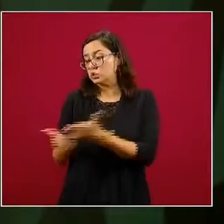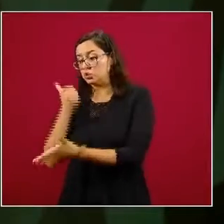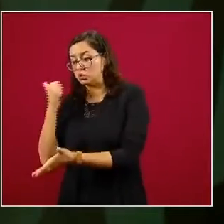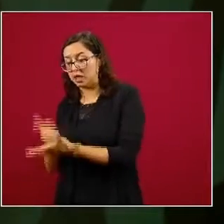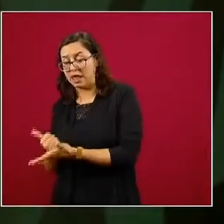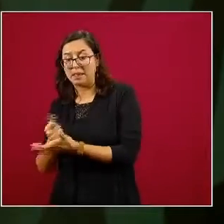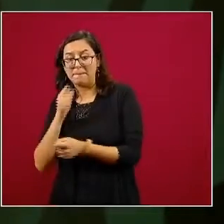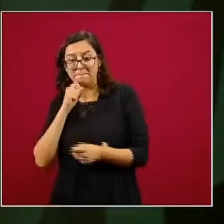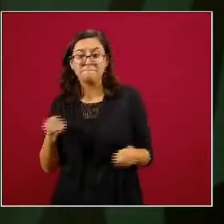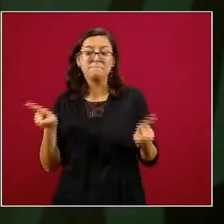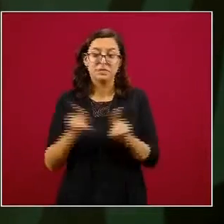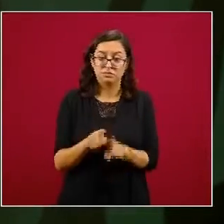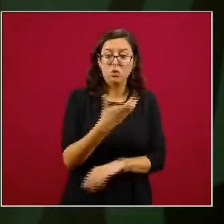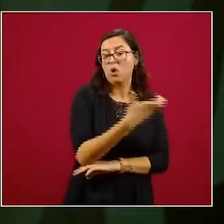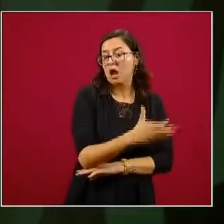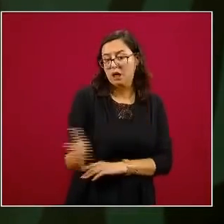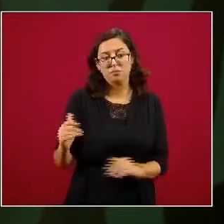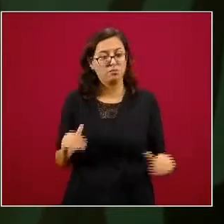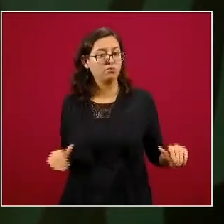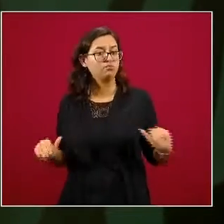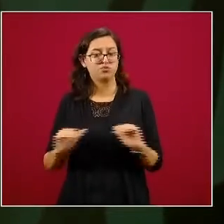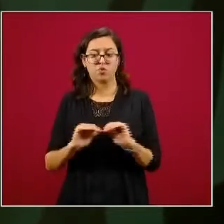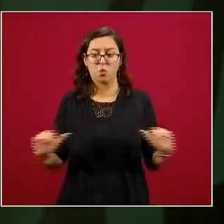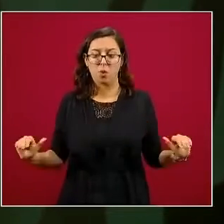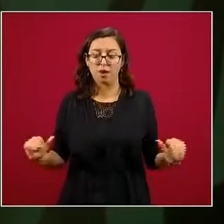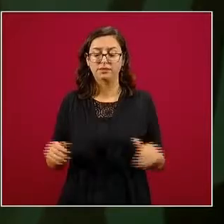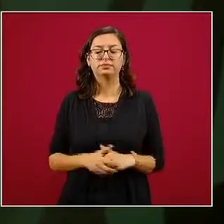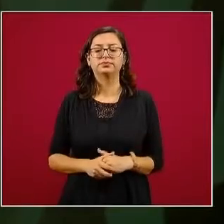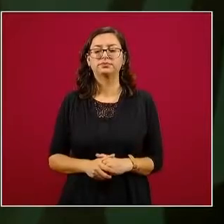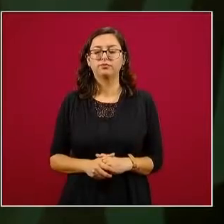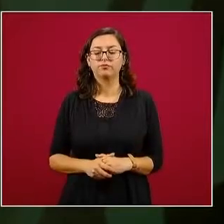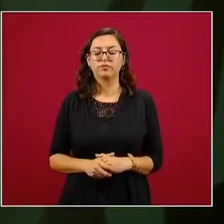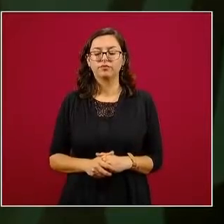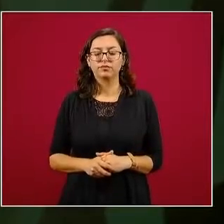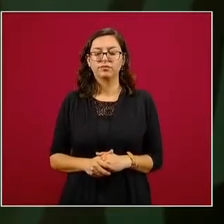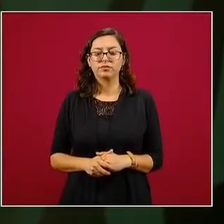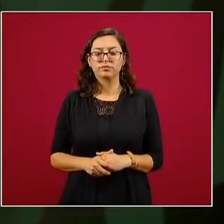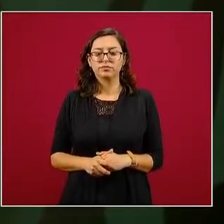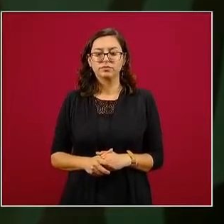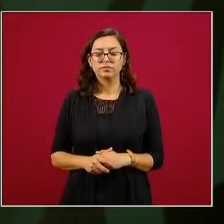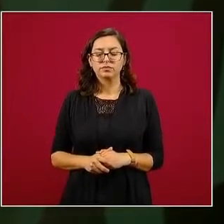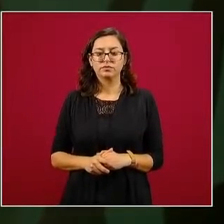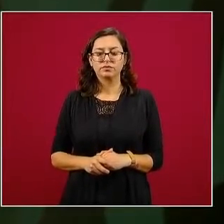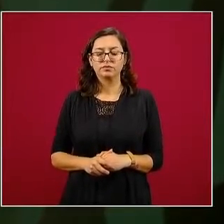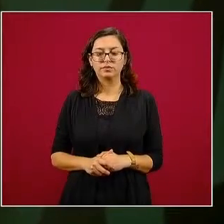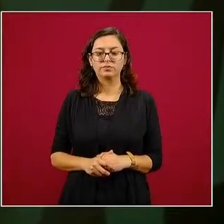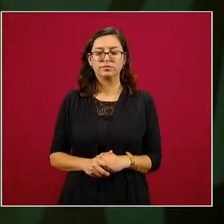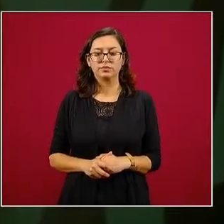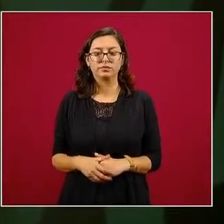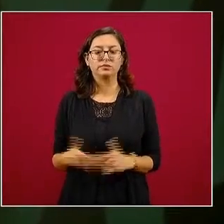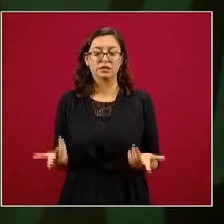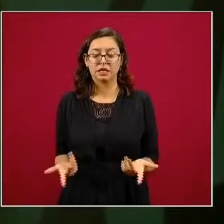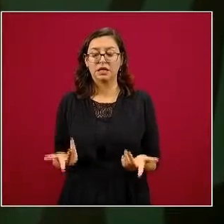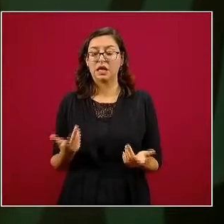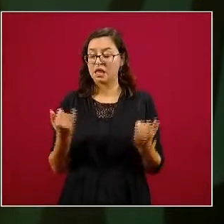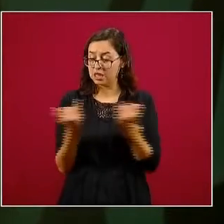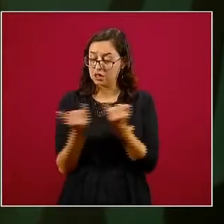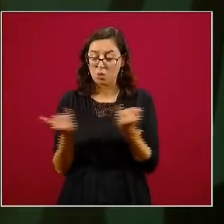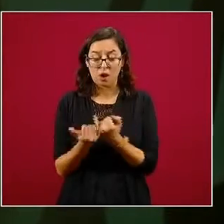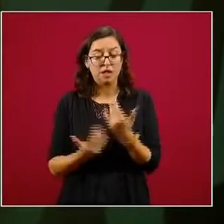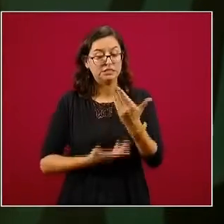este esfuerzo de todo el gobierno federal por un modelo de atención comunitaria de la salud. Sería todo por mi parte. Muchas gracias y buenas